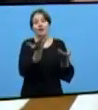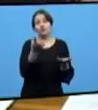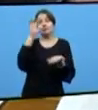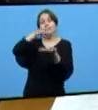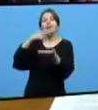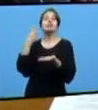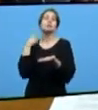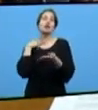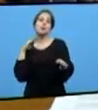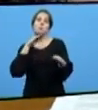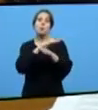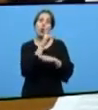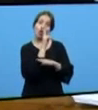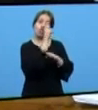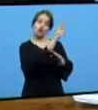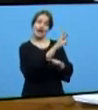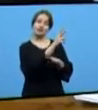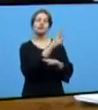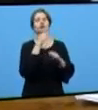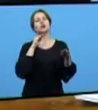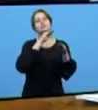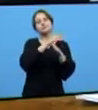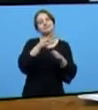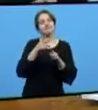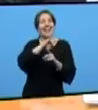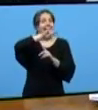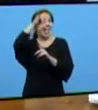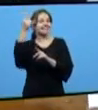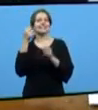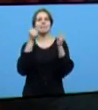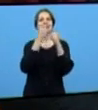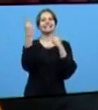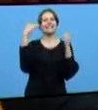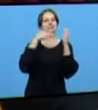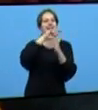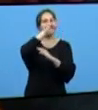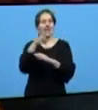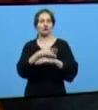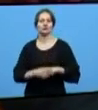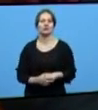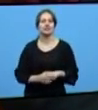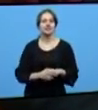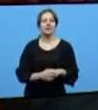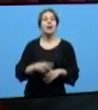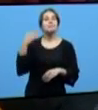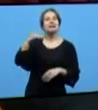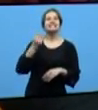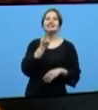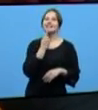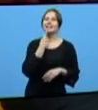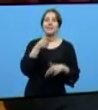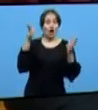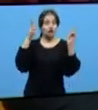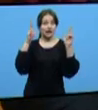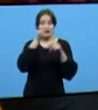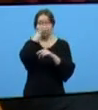provincial aporta por segundo ano consecutivo unha achega extraordinaria de 26.000 euros. Se a oferta hotelera está coberta por arriba do 100%, e máis